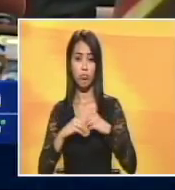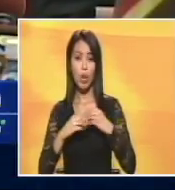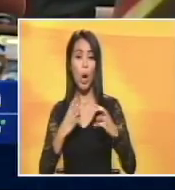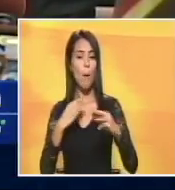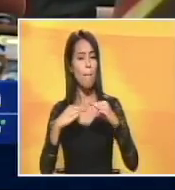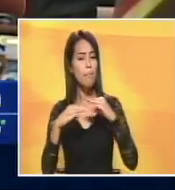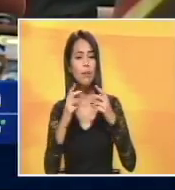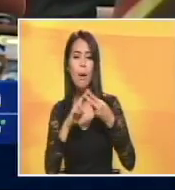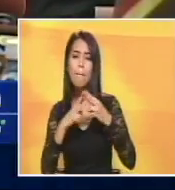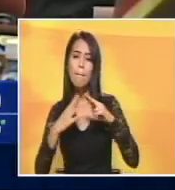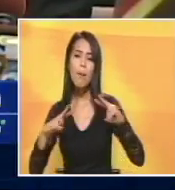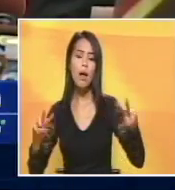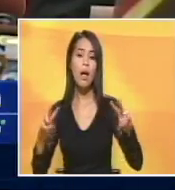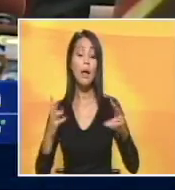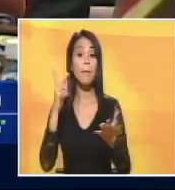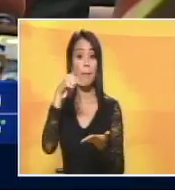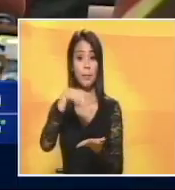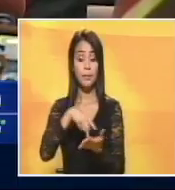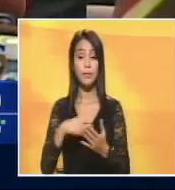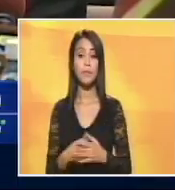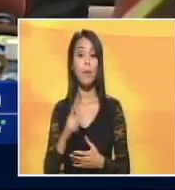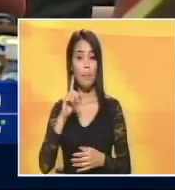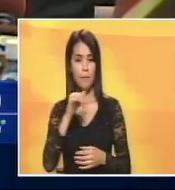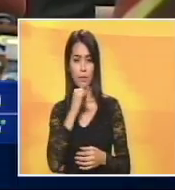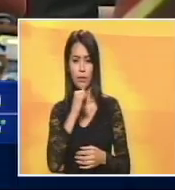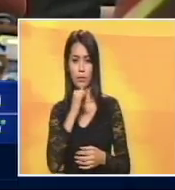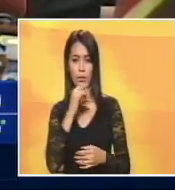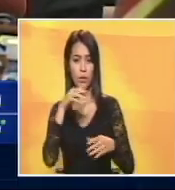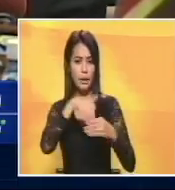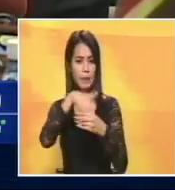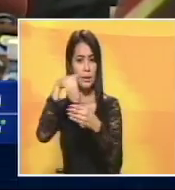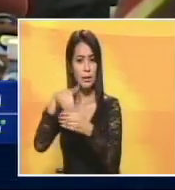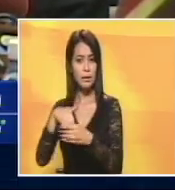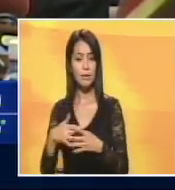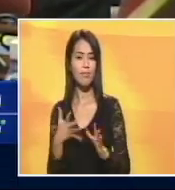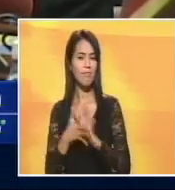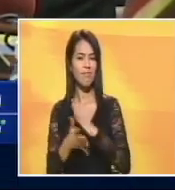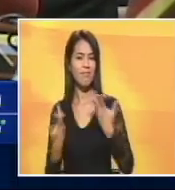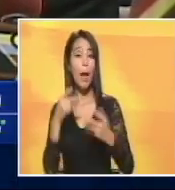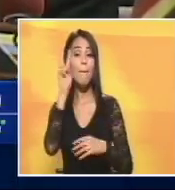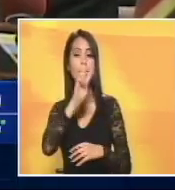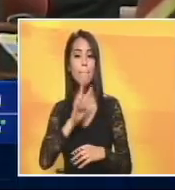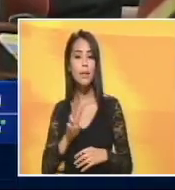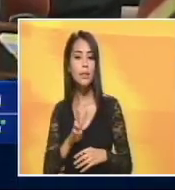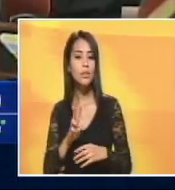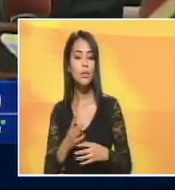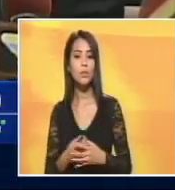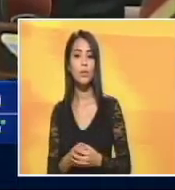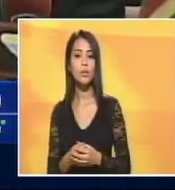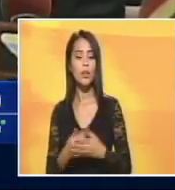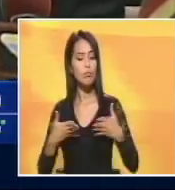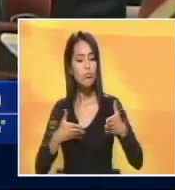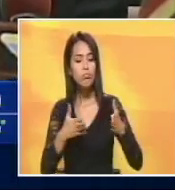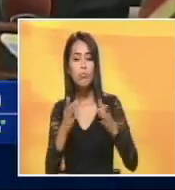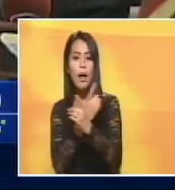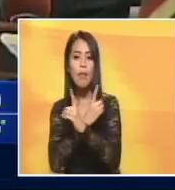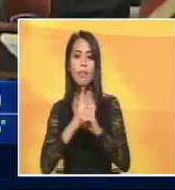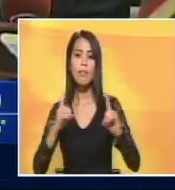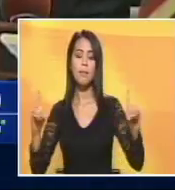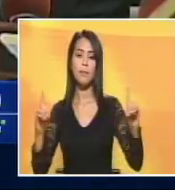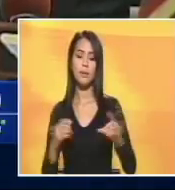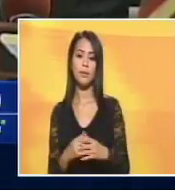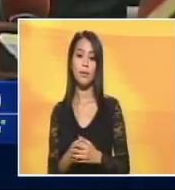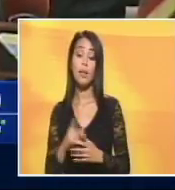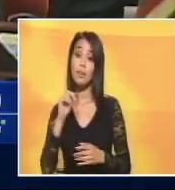de paz y participación. Asimismo, indicó que estas elecciones son una señal de que Venezuela seguirá tomando el camino democrático.